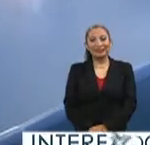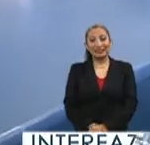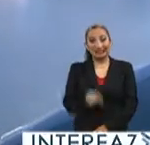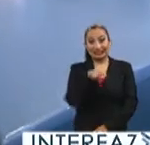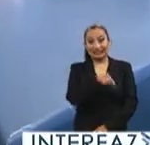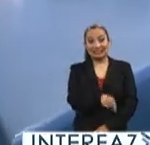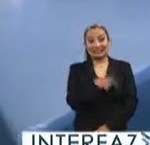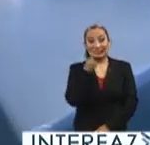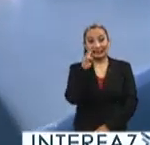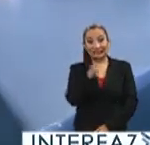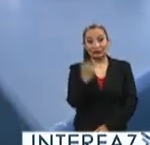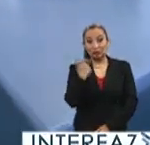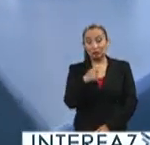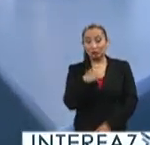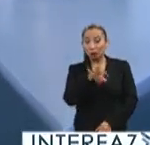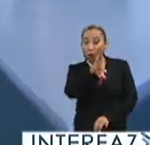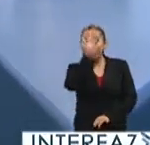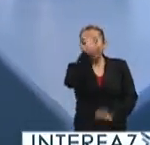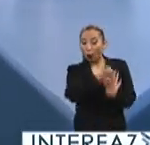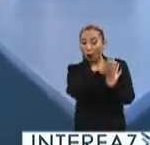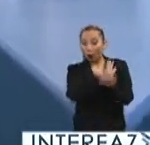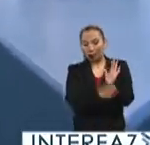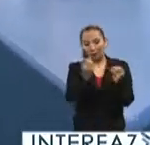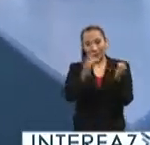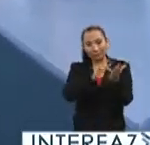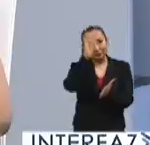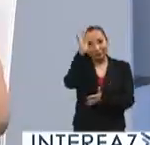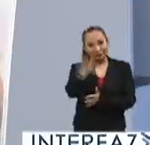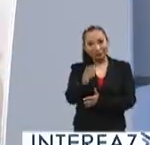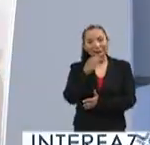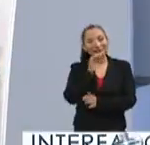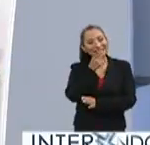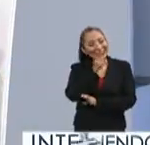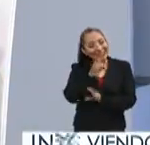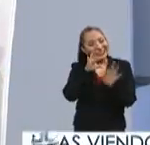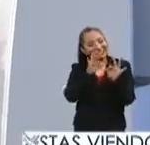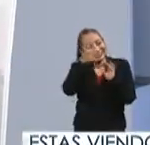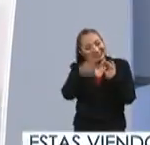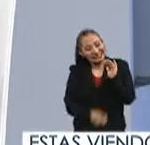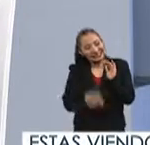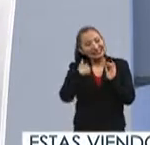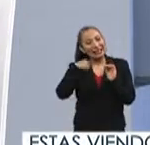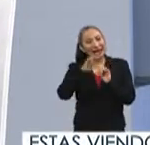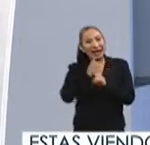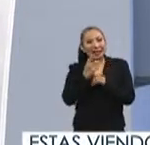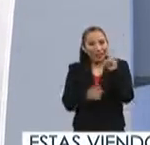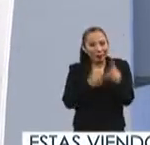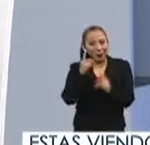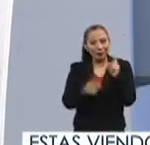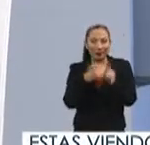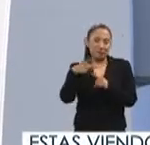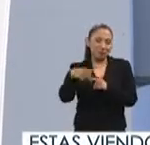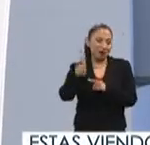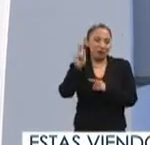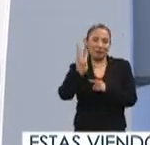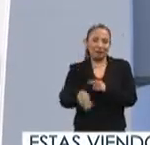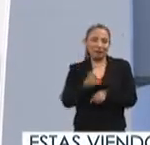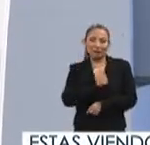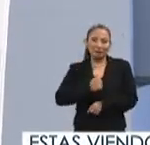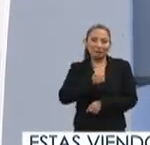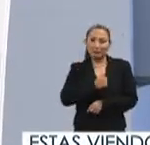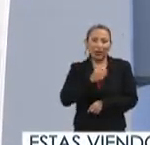Pues ahí está solo una de las opciones. Te agradezco mucho por haberme descrito como una gran deportista.